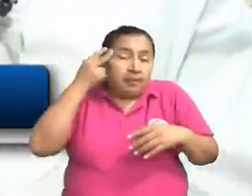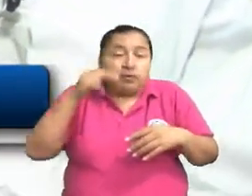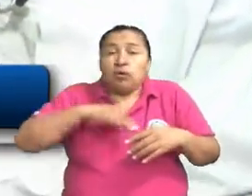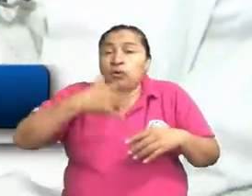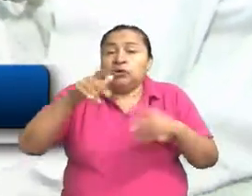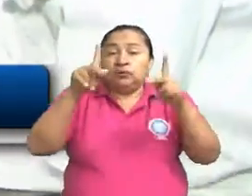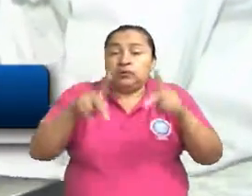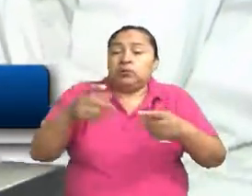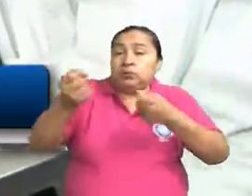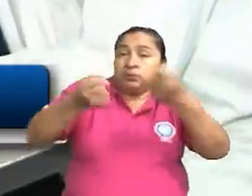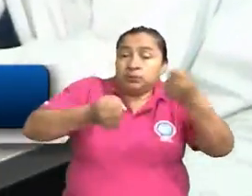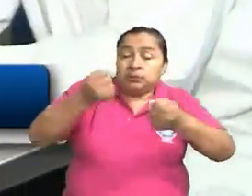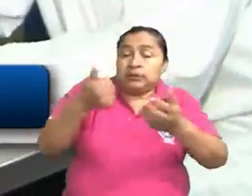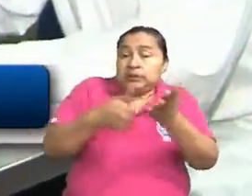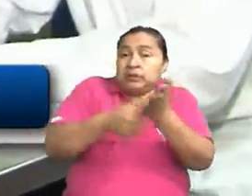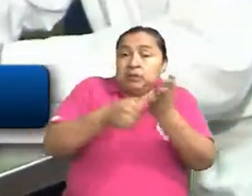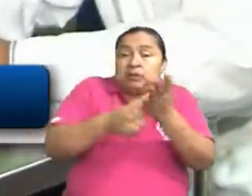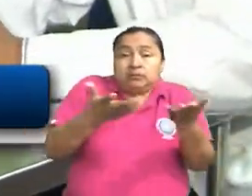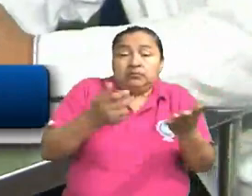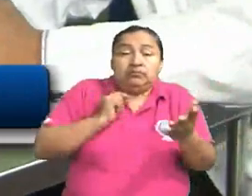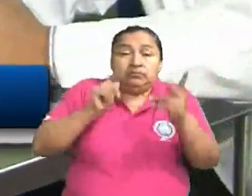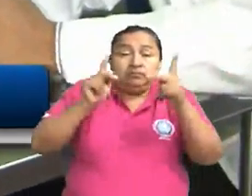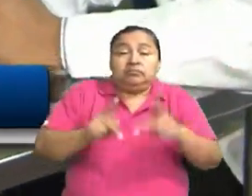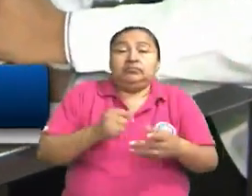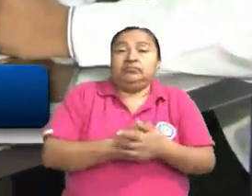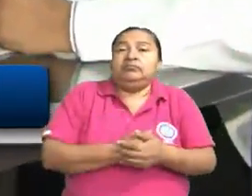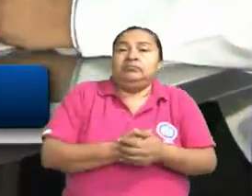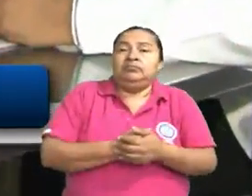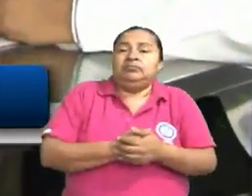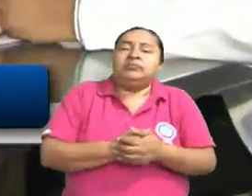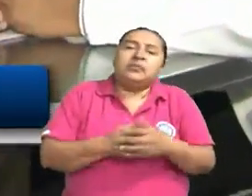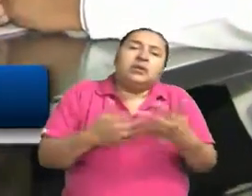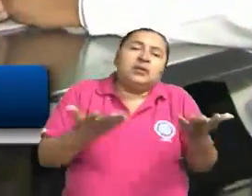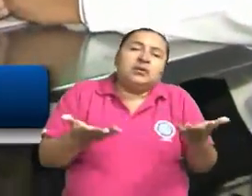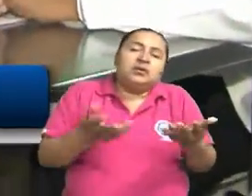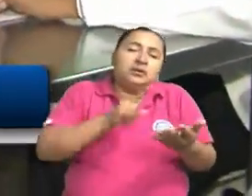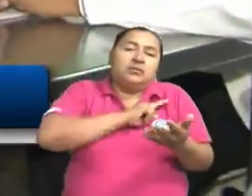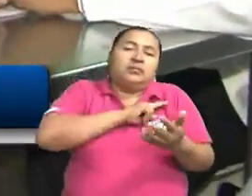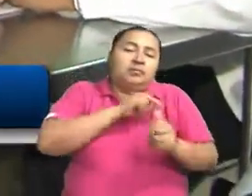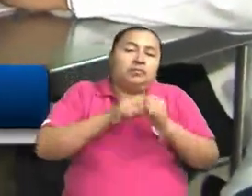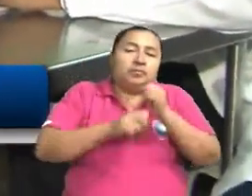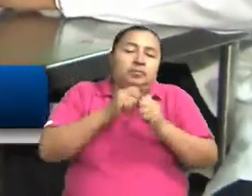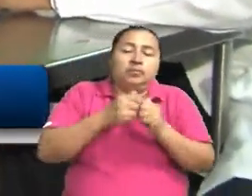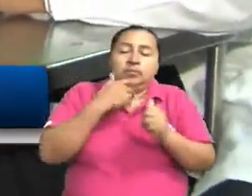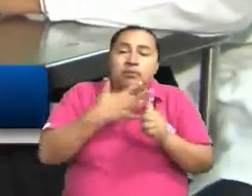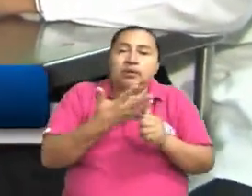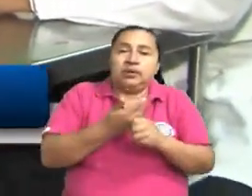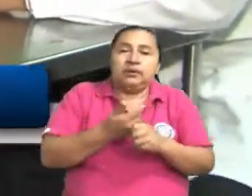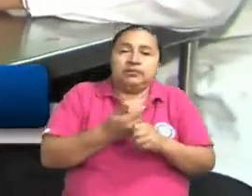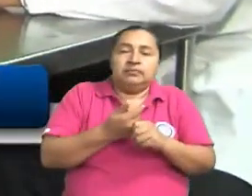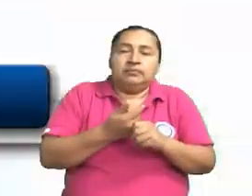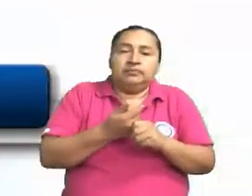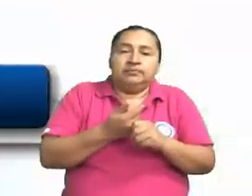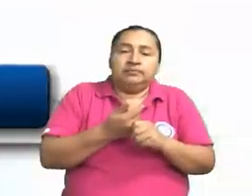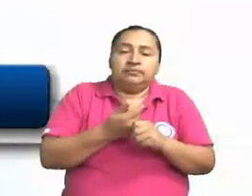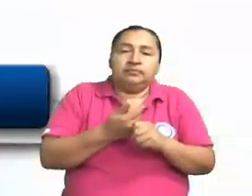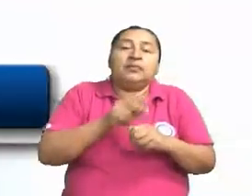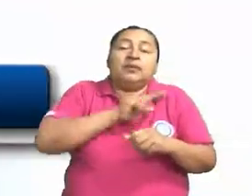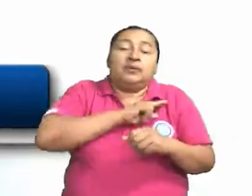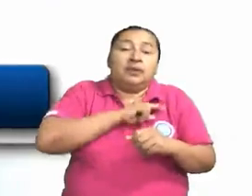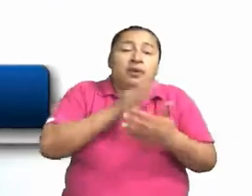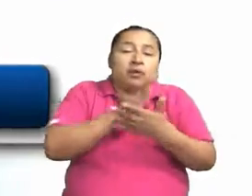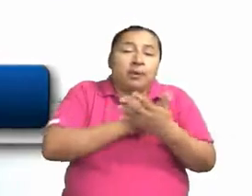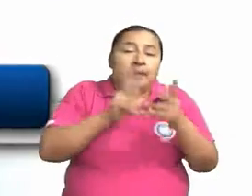pero en realidad se están haciendo un mal a ellos y a las personas. Había un problema porque habían